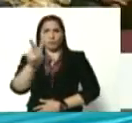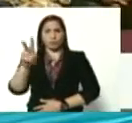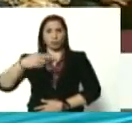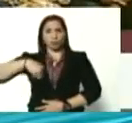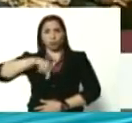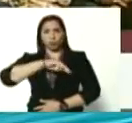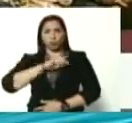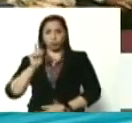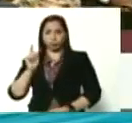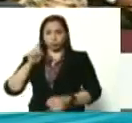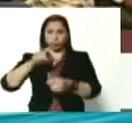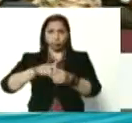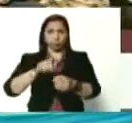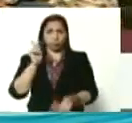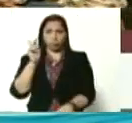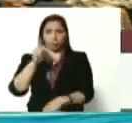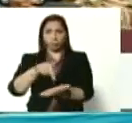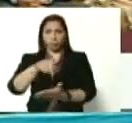acá